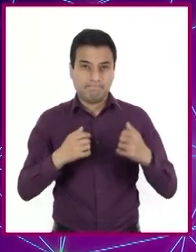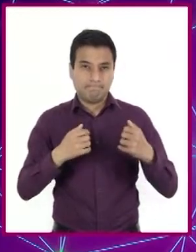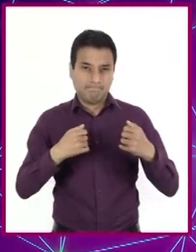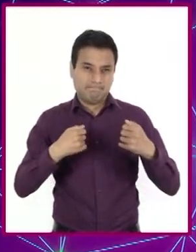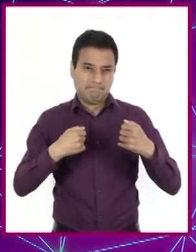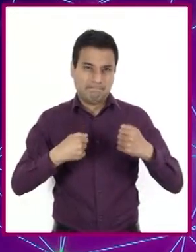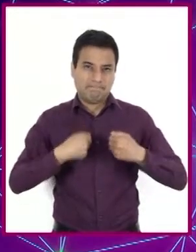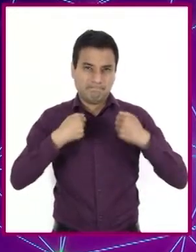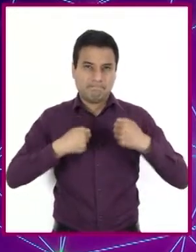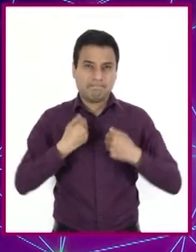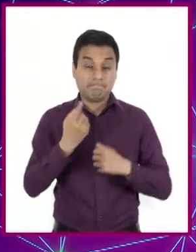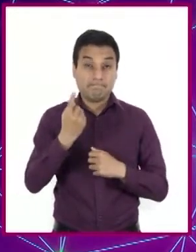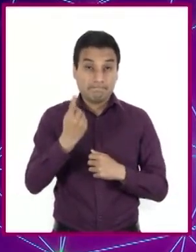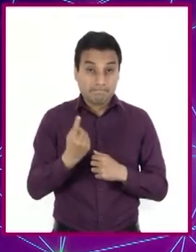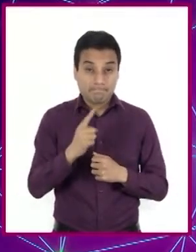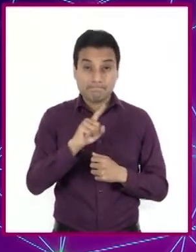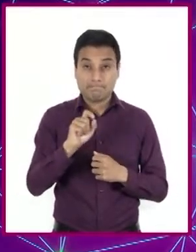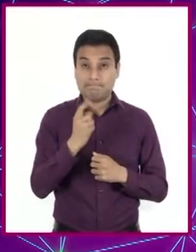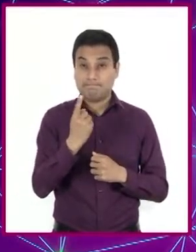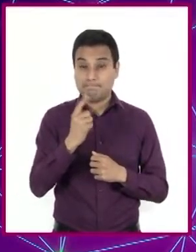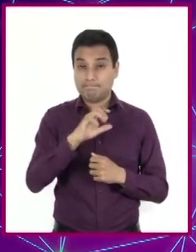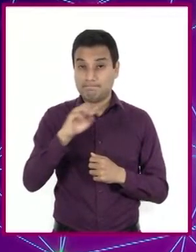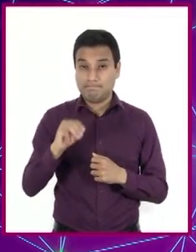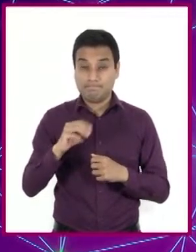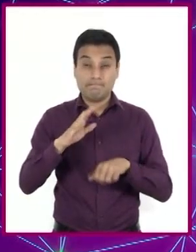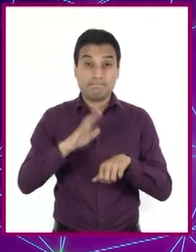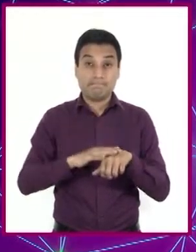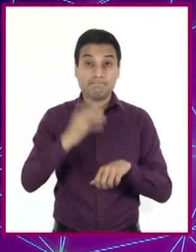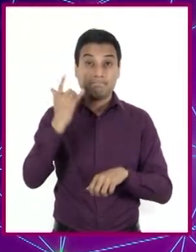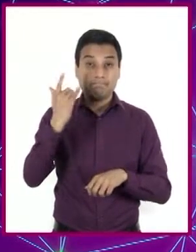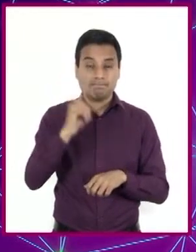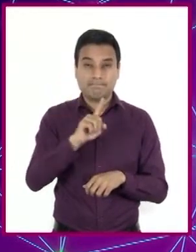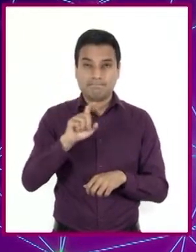121 centímetros y el más alto mide